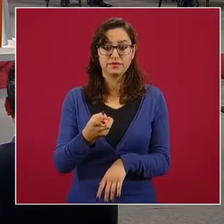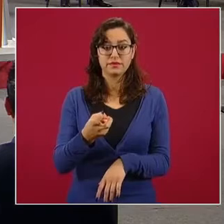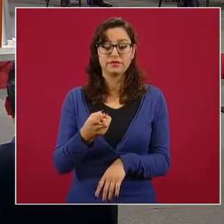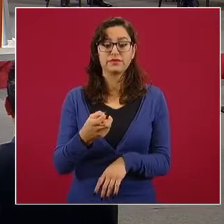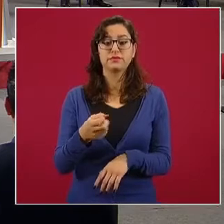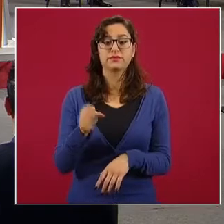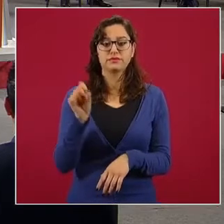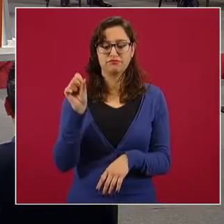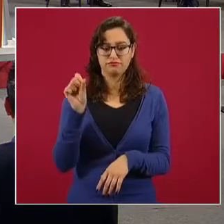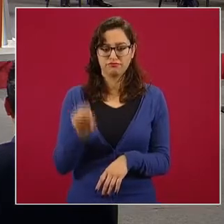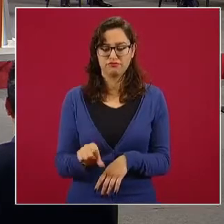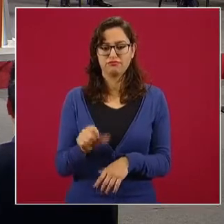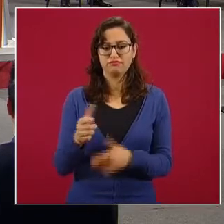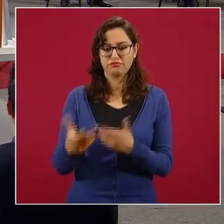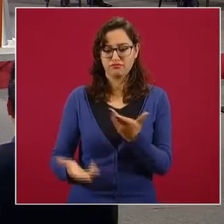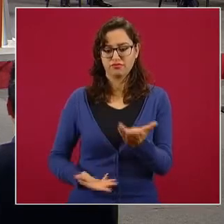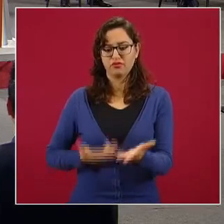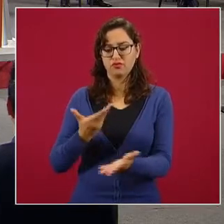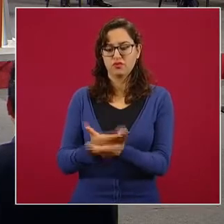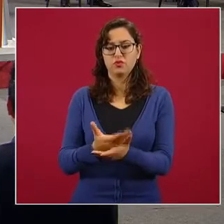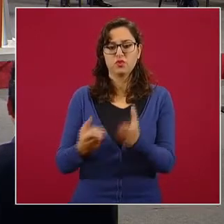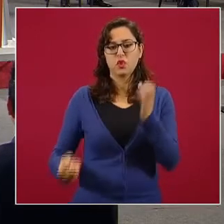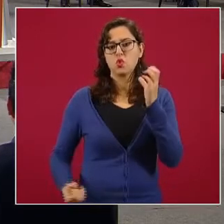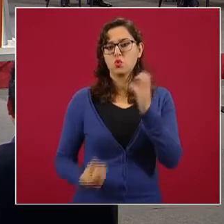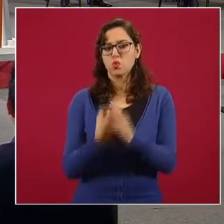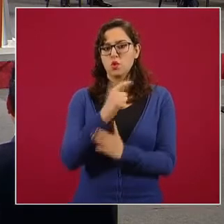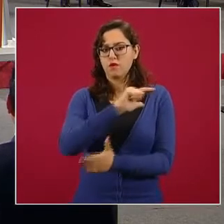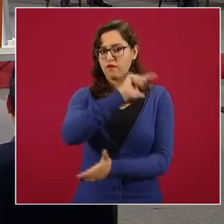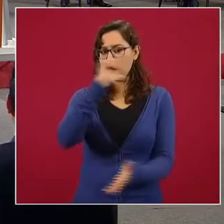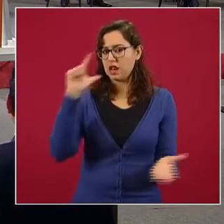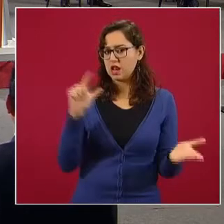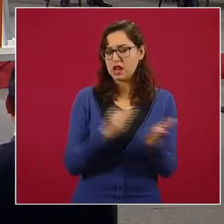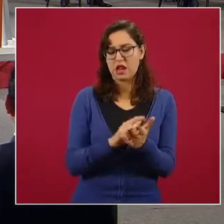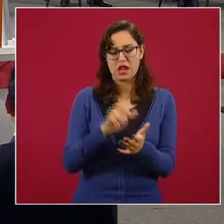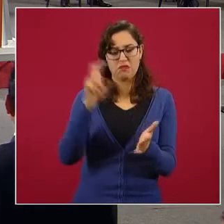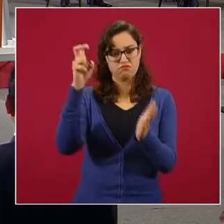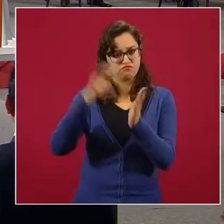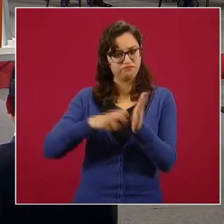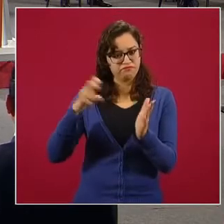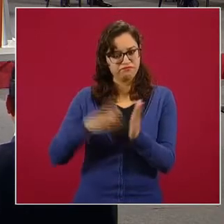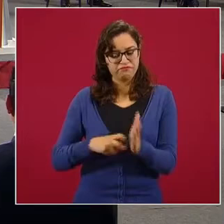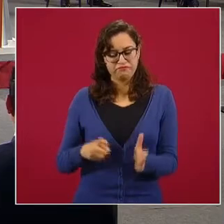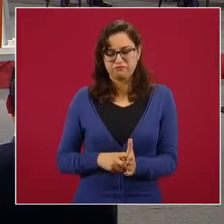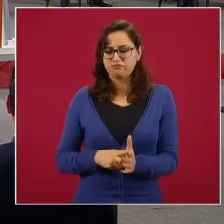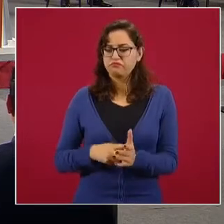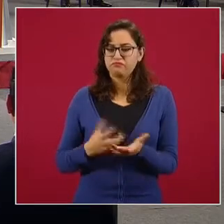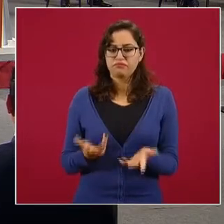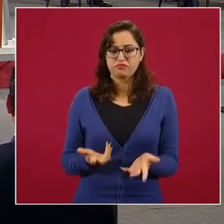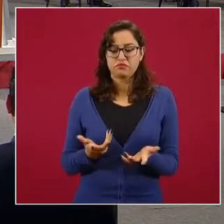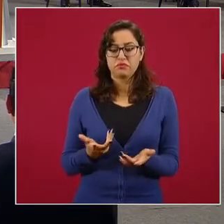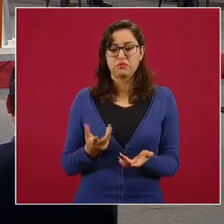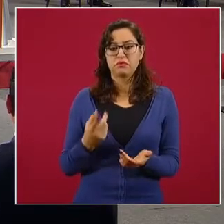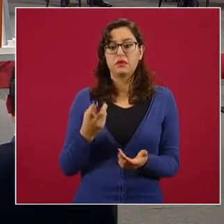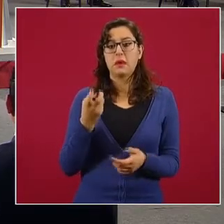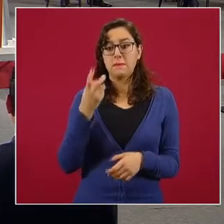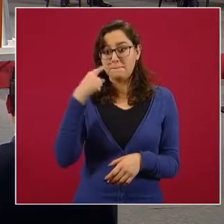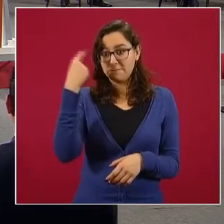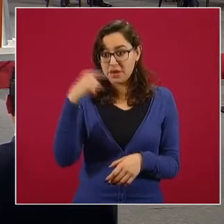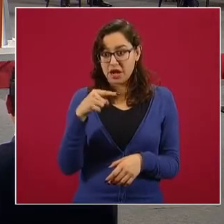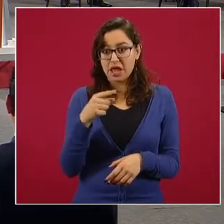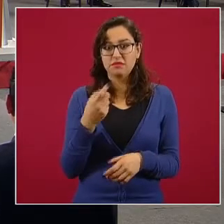hoy presentamos una reforma integral que permita cortarle los tentáculos al pulpo